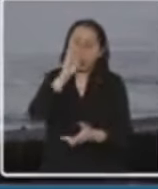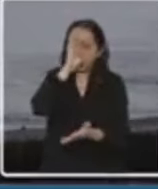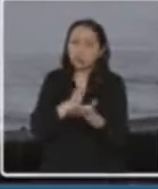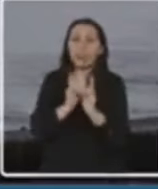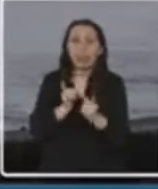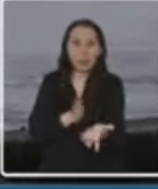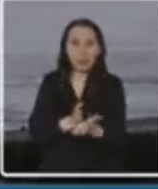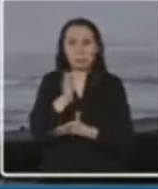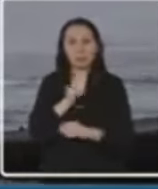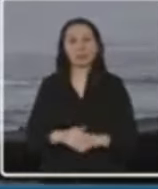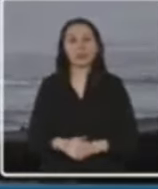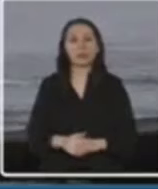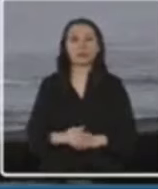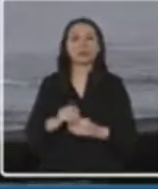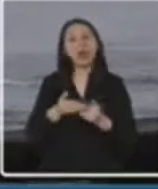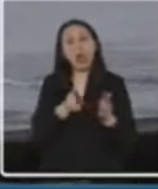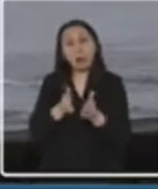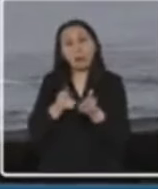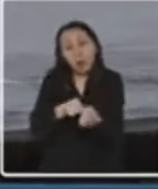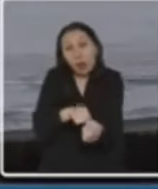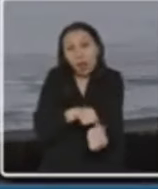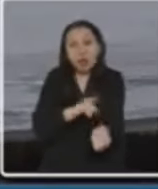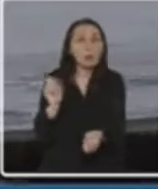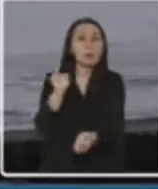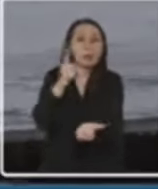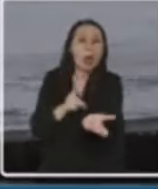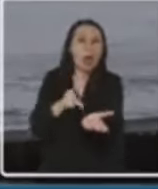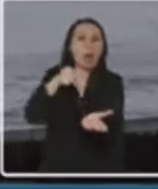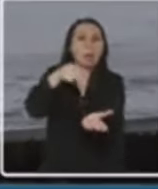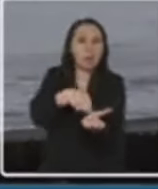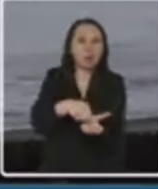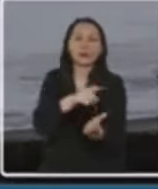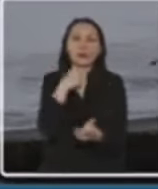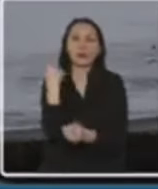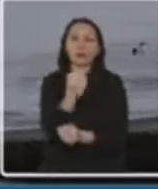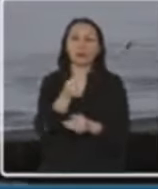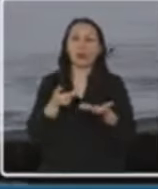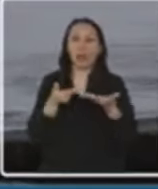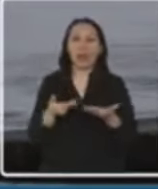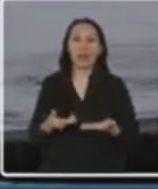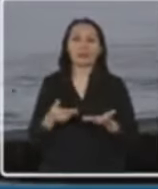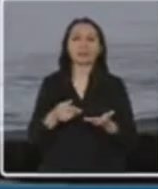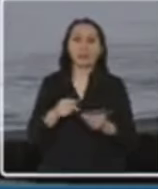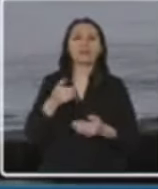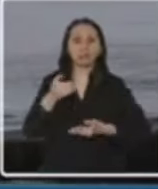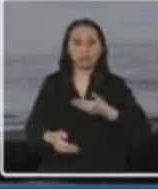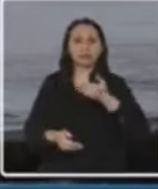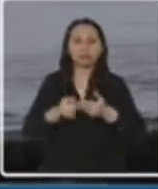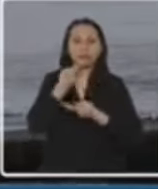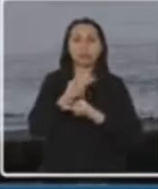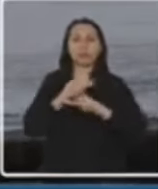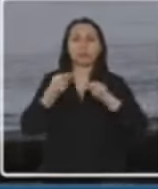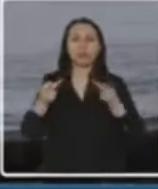empezarlo y todo largo camino parte igual por su primer paso por eso estamos dando esto pasos hoy día estos